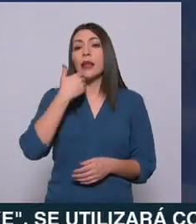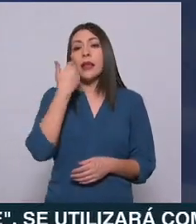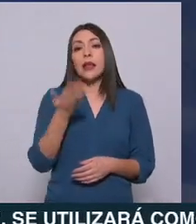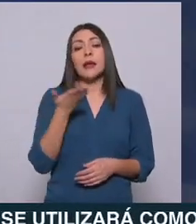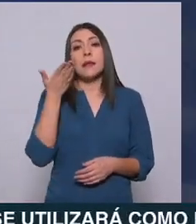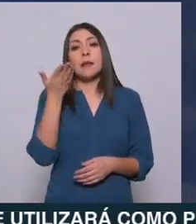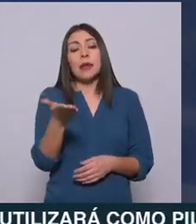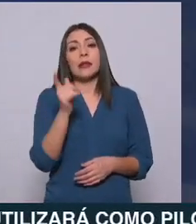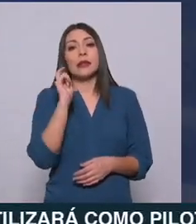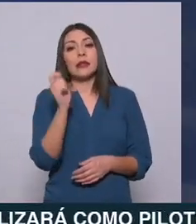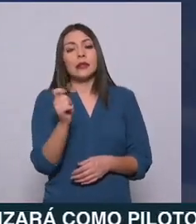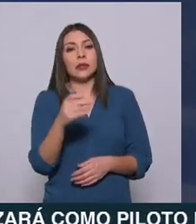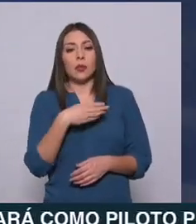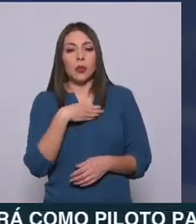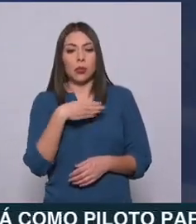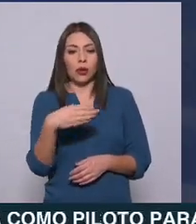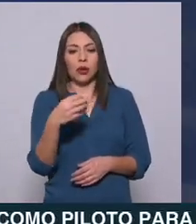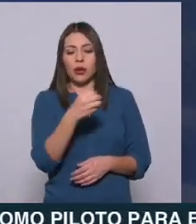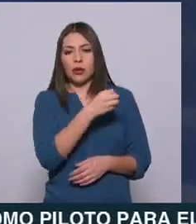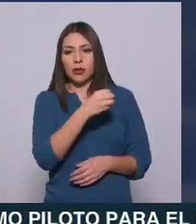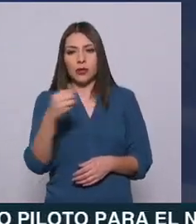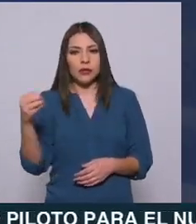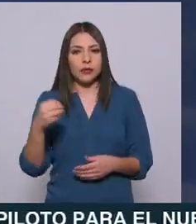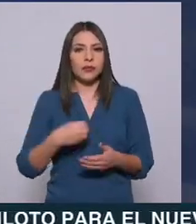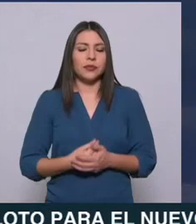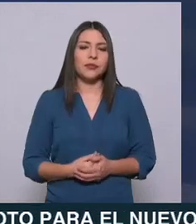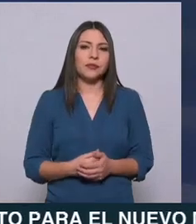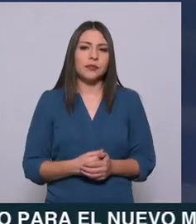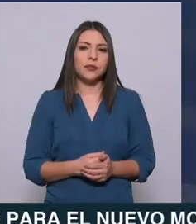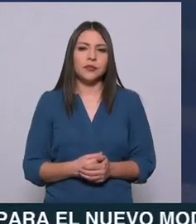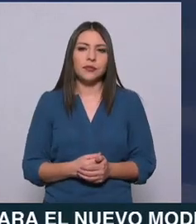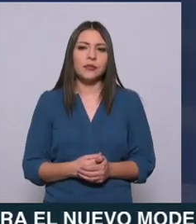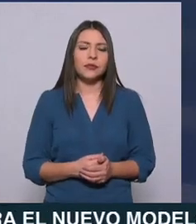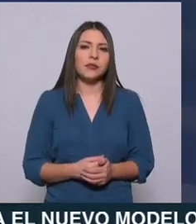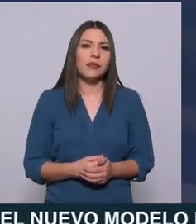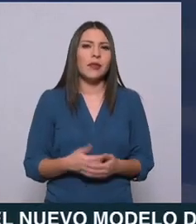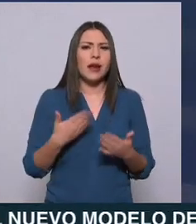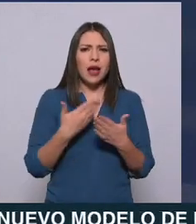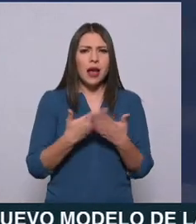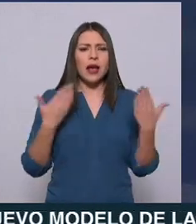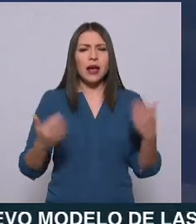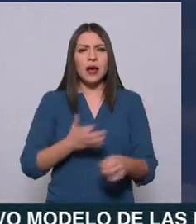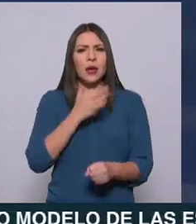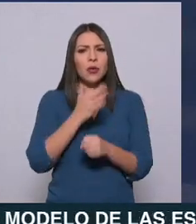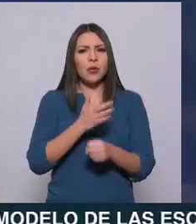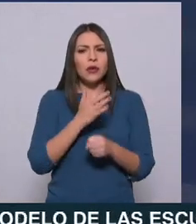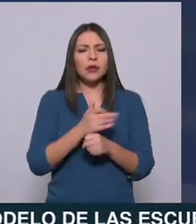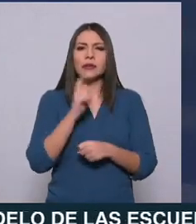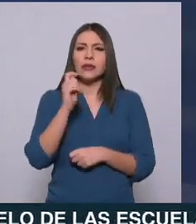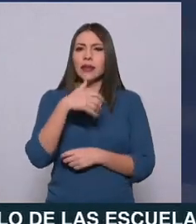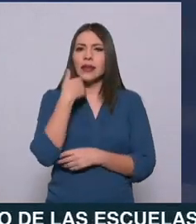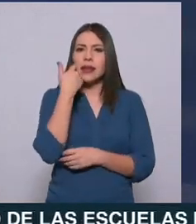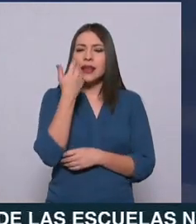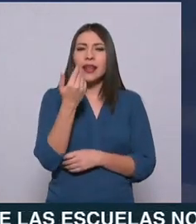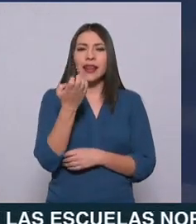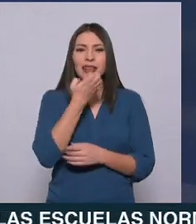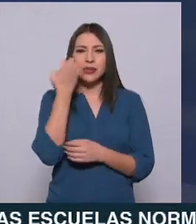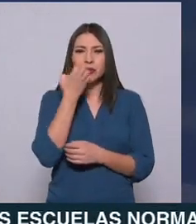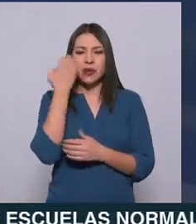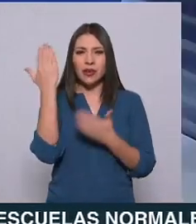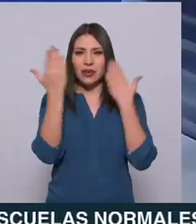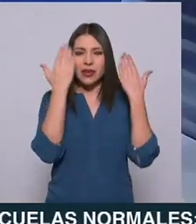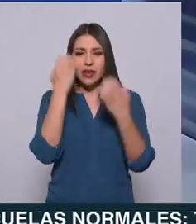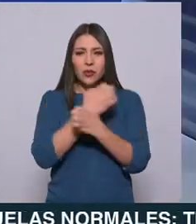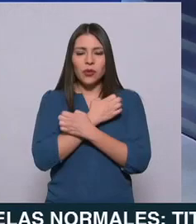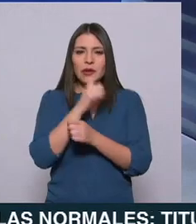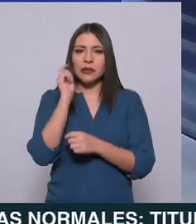entendiendo calidad en otros ámbitos, incluso mercantiles, y ahorita estamos hablando de excelencia educativa, excelencia en